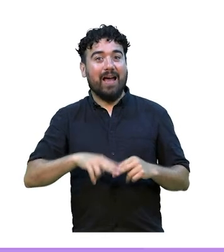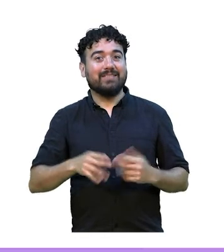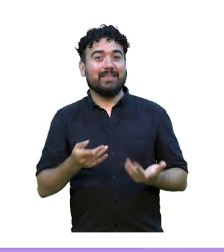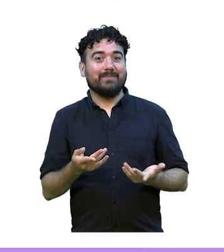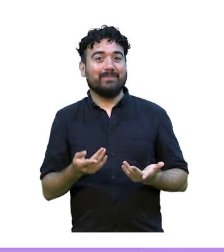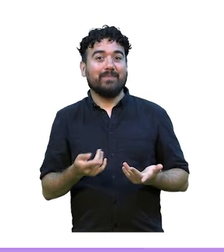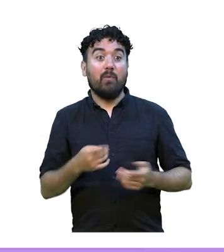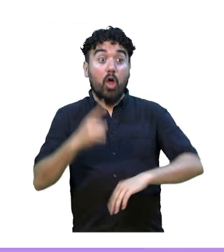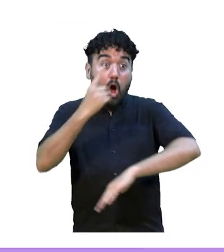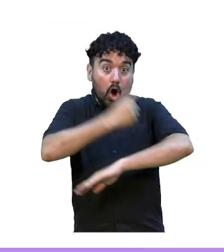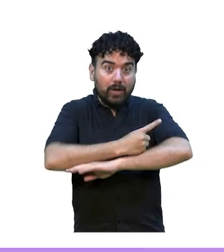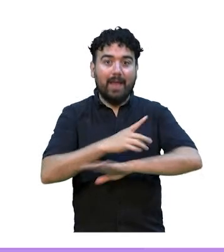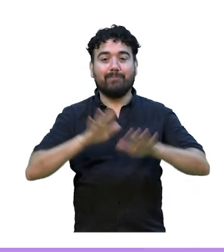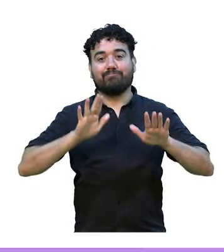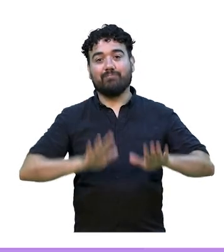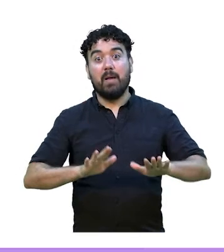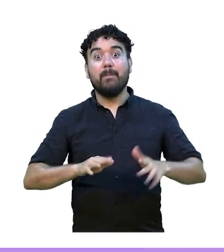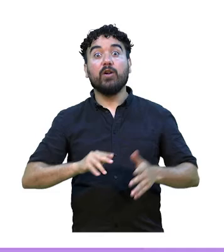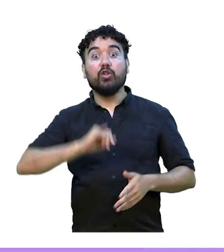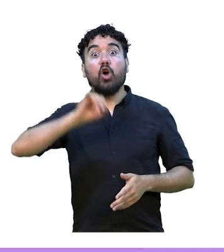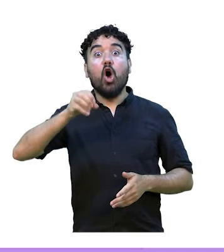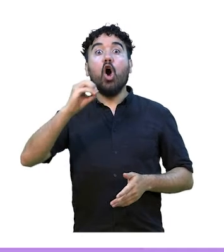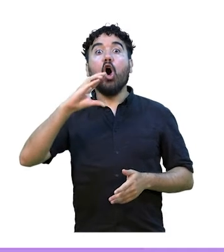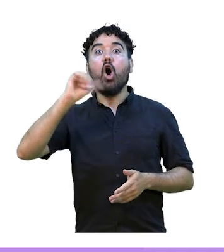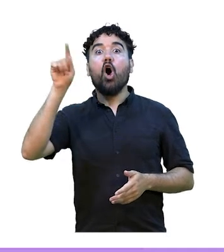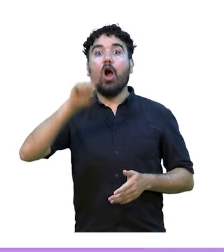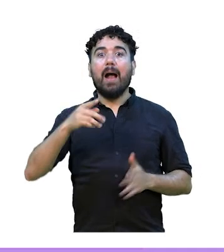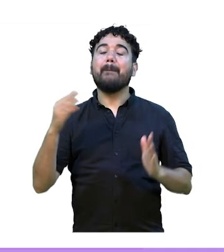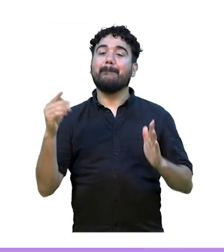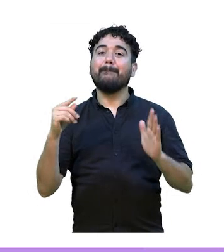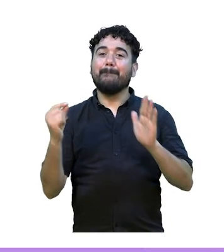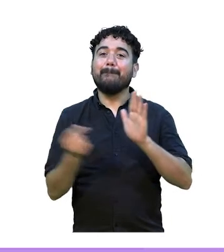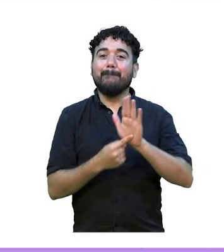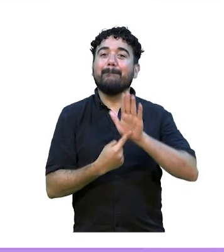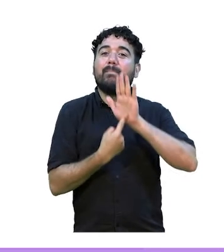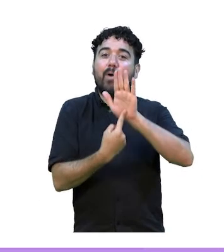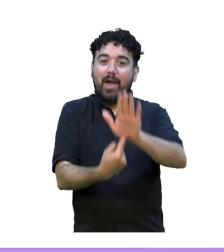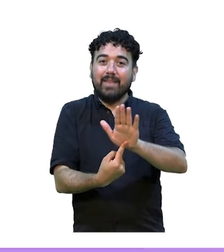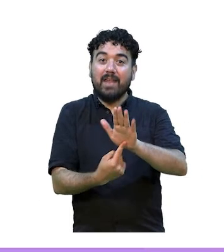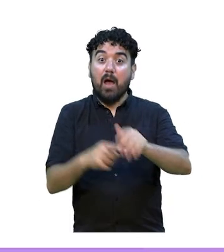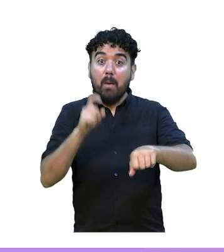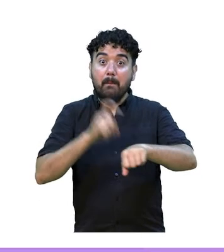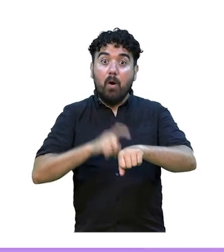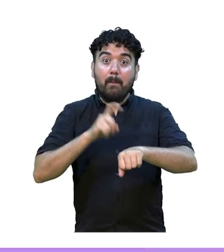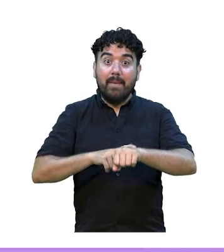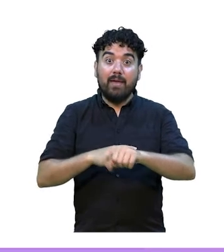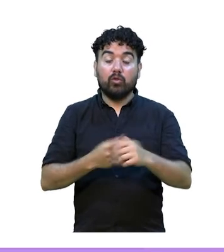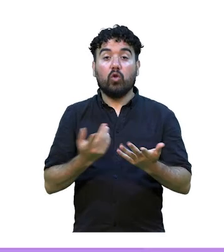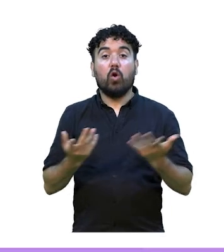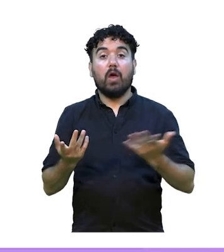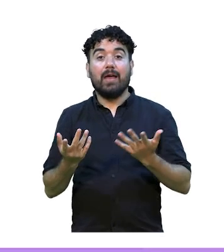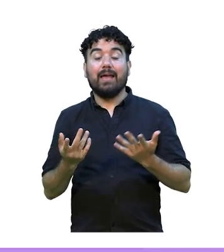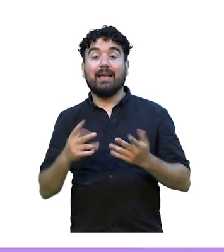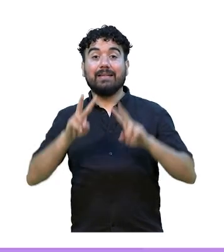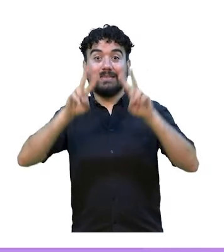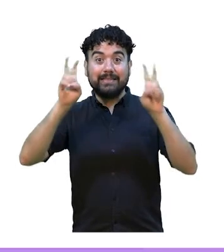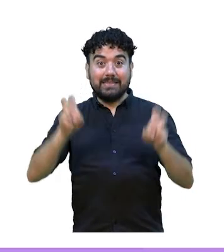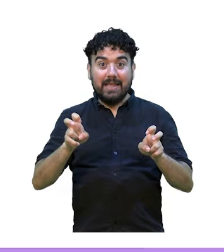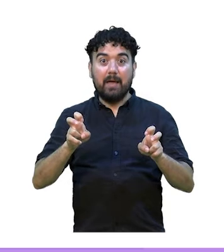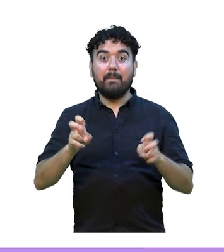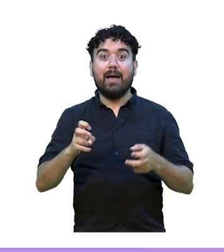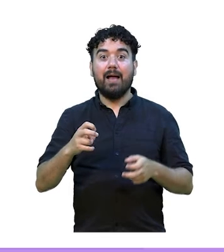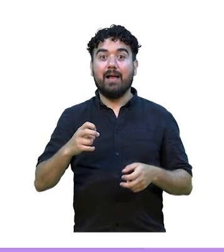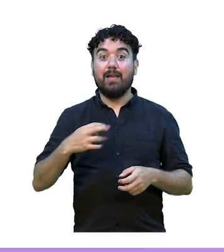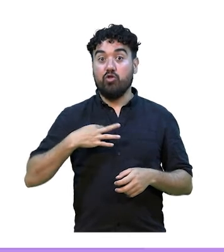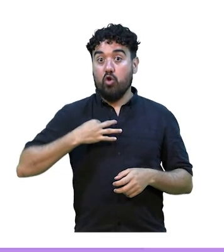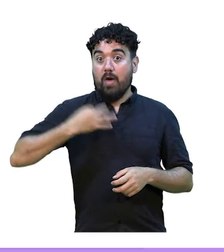es el punto, ¿no? La JOCA marcó, yo diría, en un momento en el que la cuestión